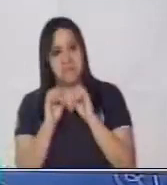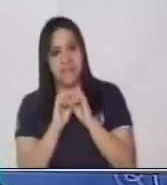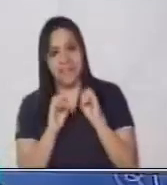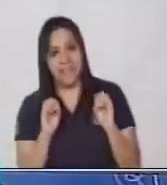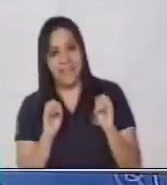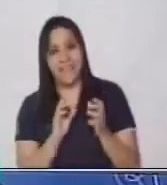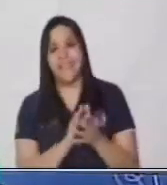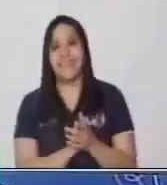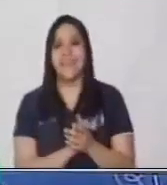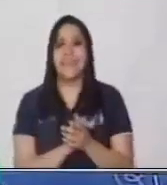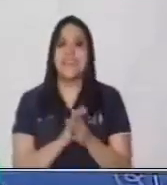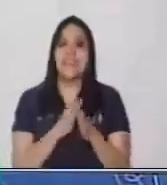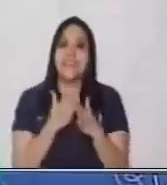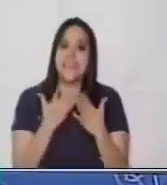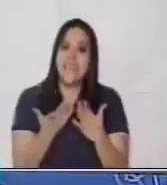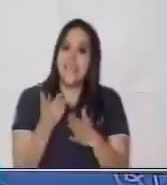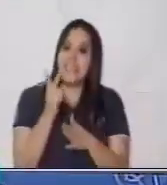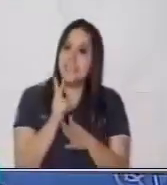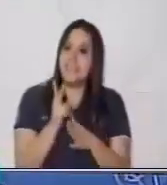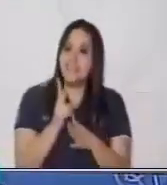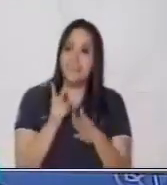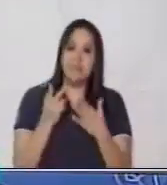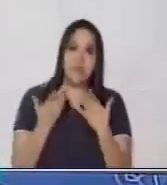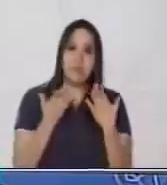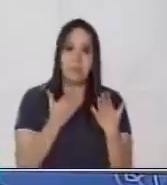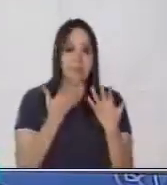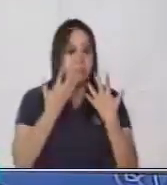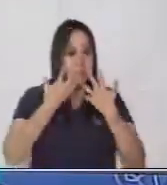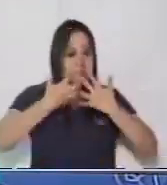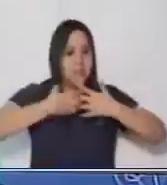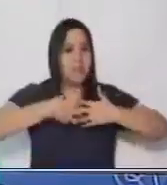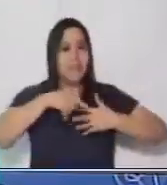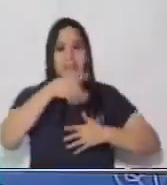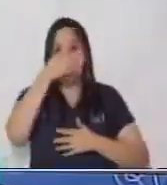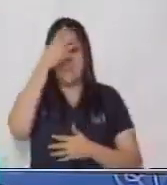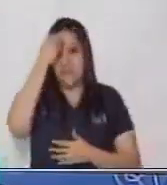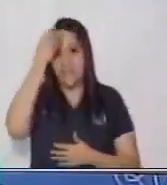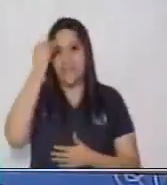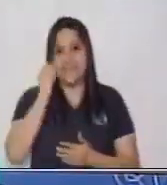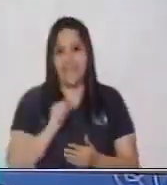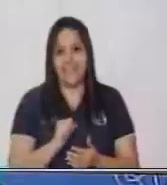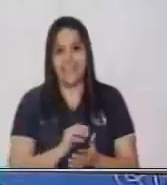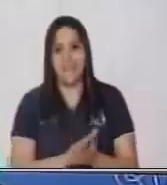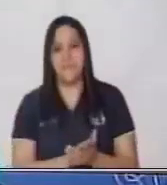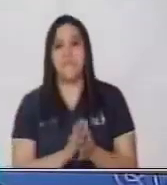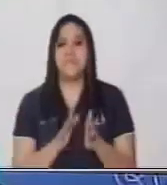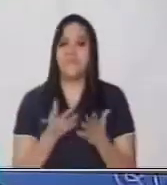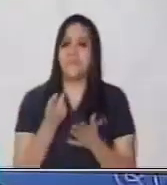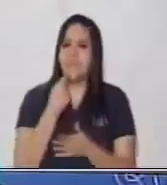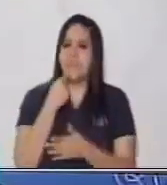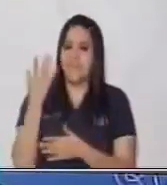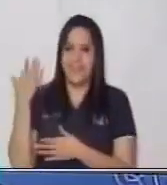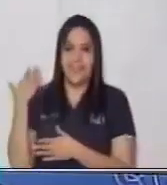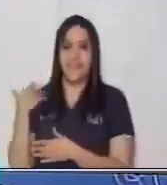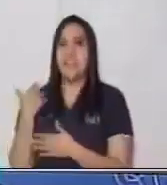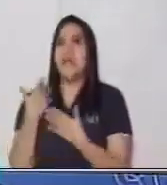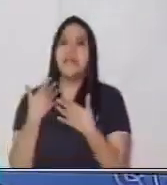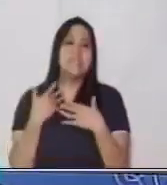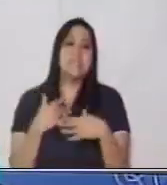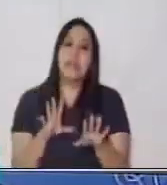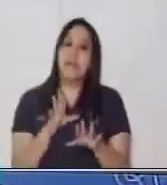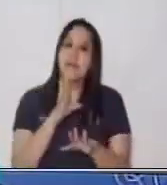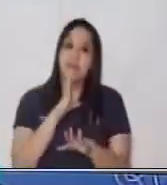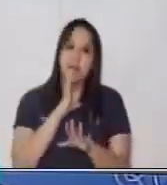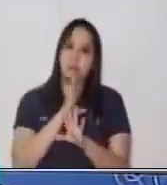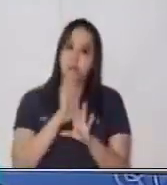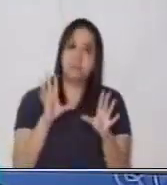y nos ensamblemos bien con la enseñanza-aprendizaje. Entonces, como dije anteriormente, ya habíamos hablado sobre